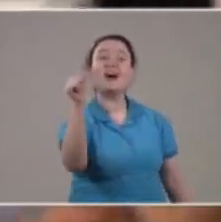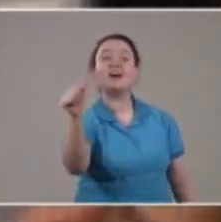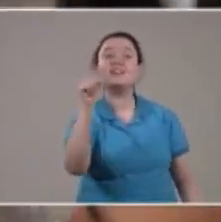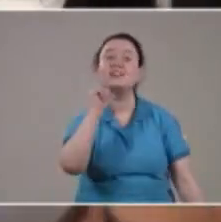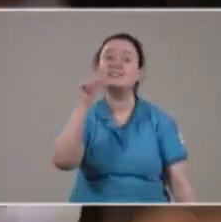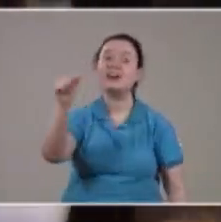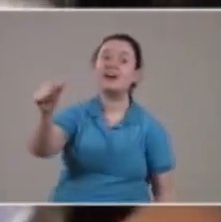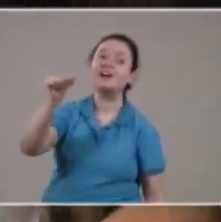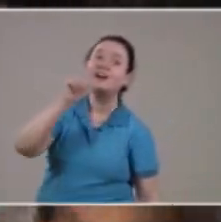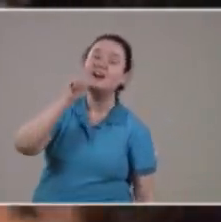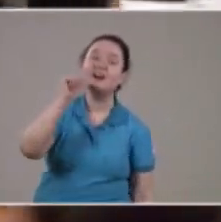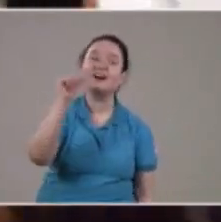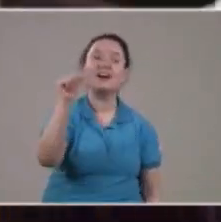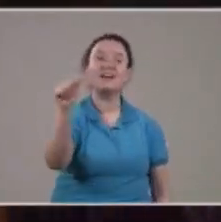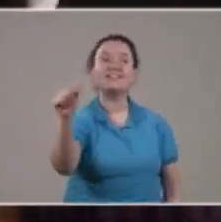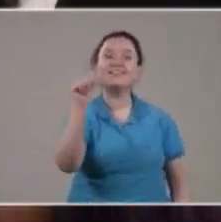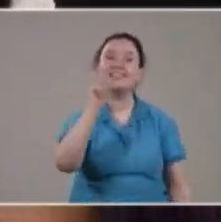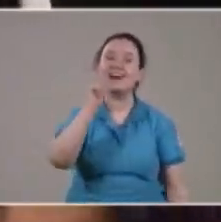gritar,